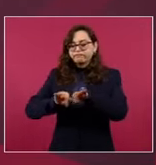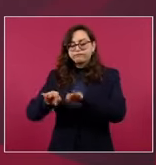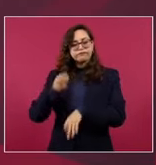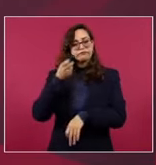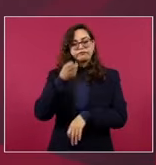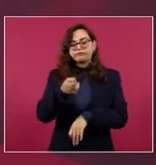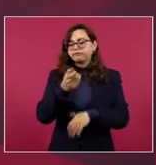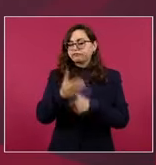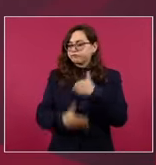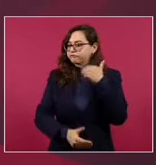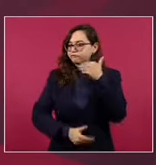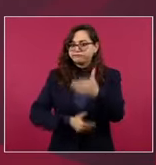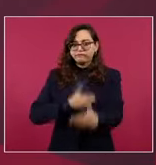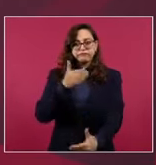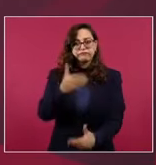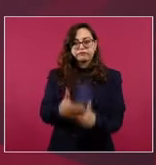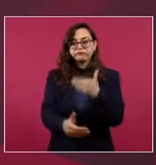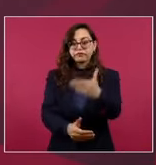Hay